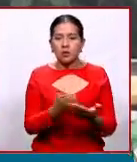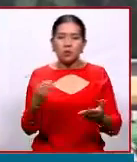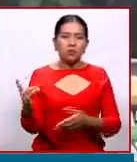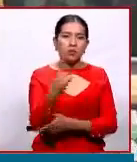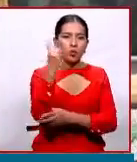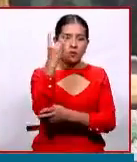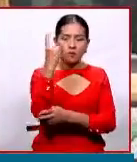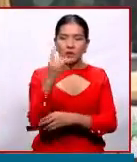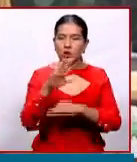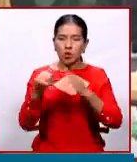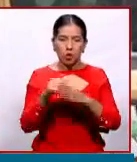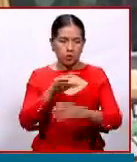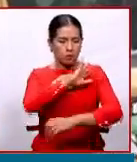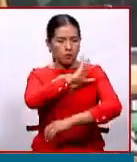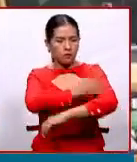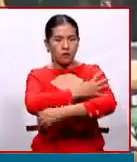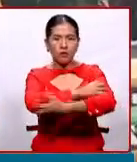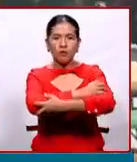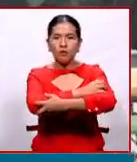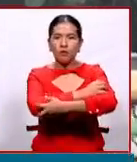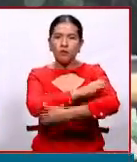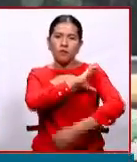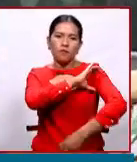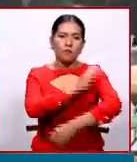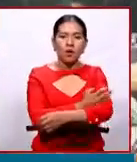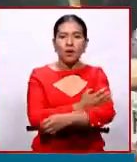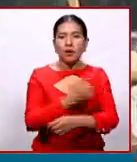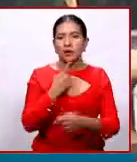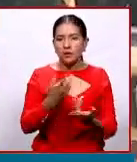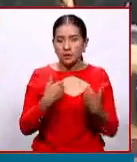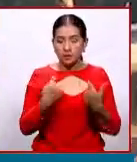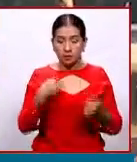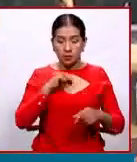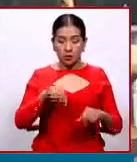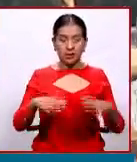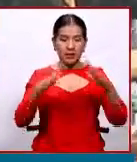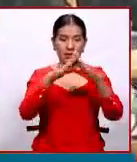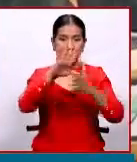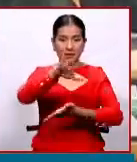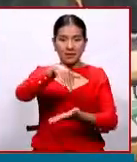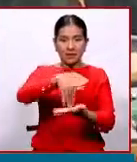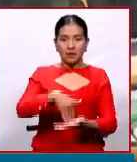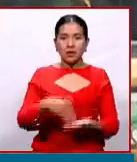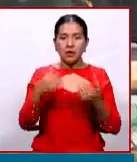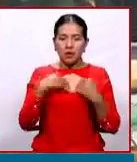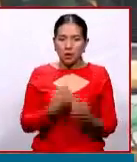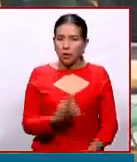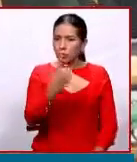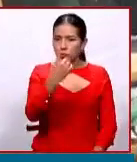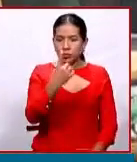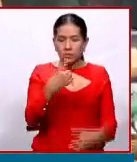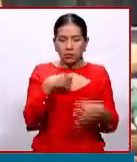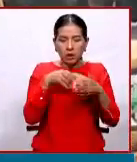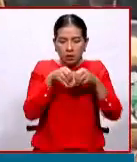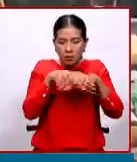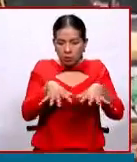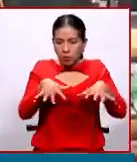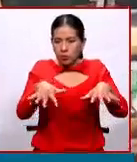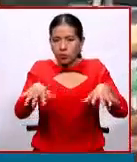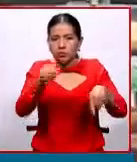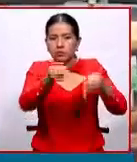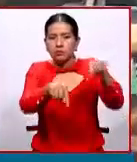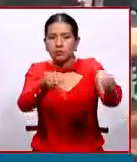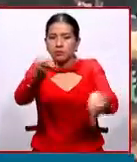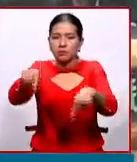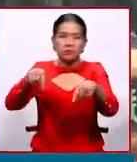la musculatura que tiene. Nosotros somos una casa matriz que tiene varias filiales en todas las actividades de la